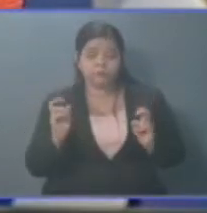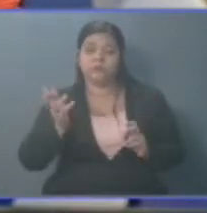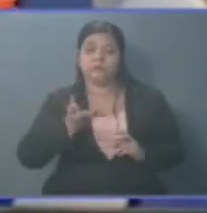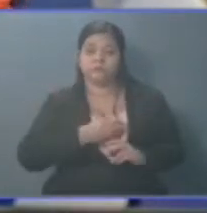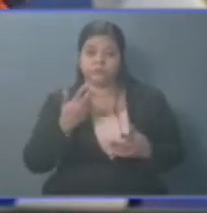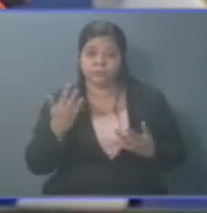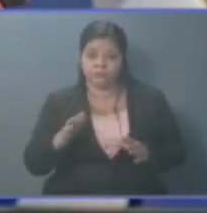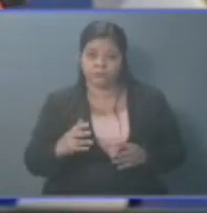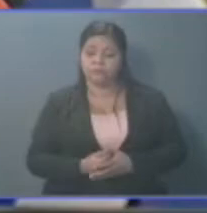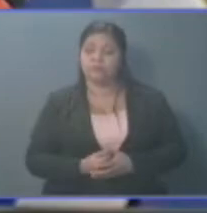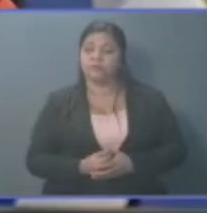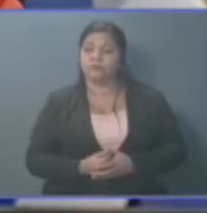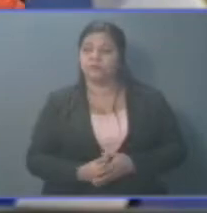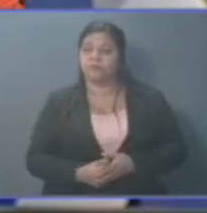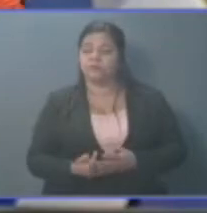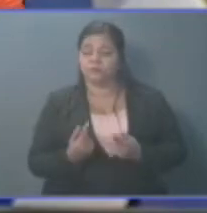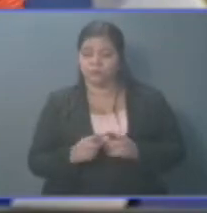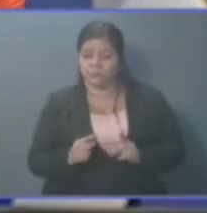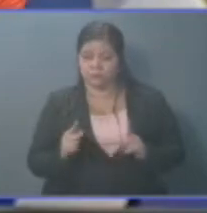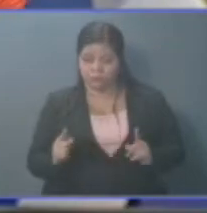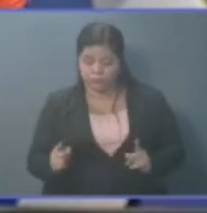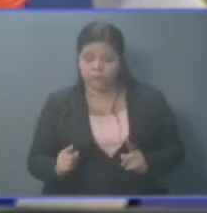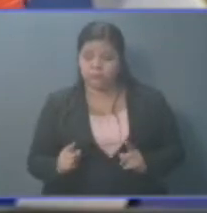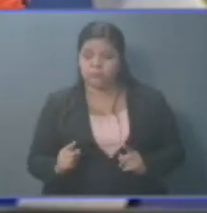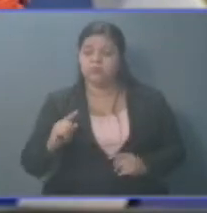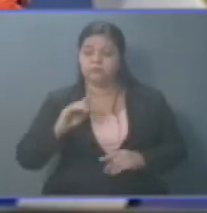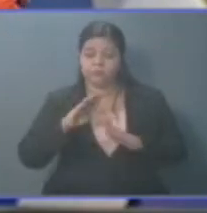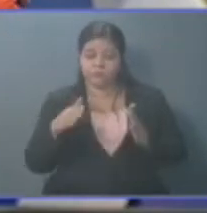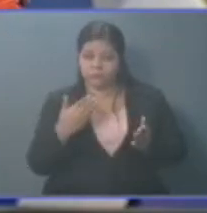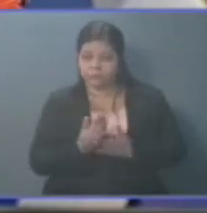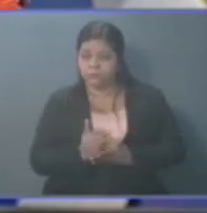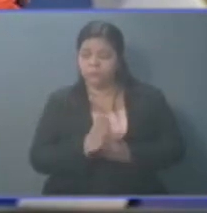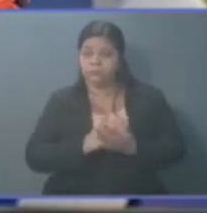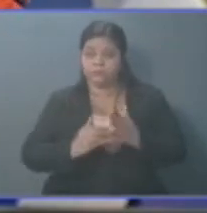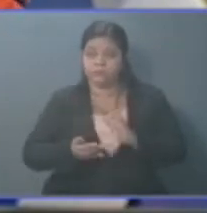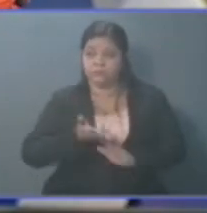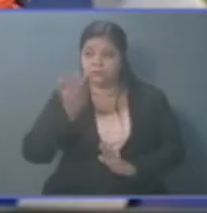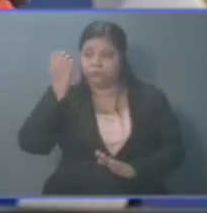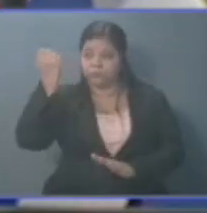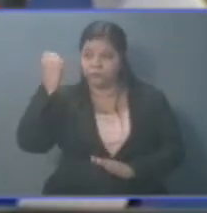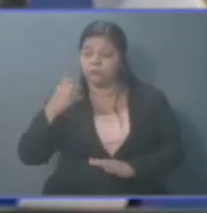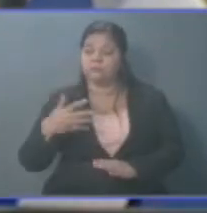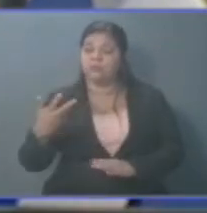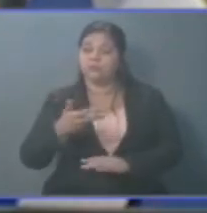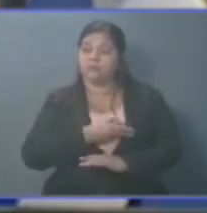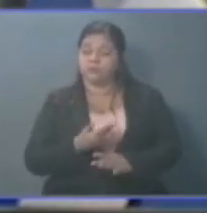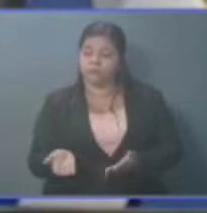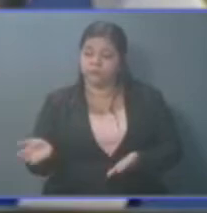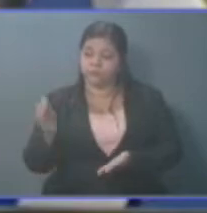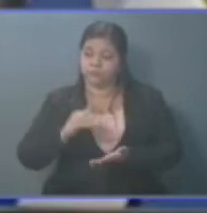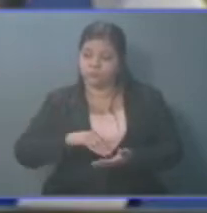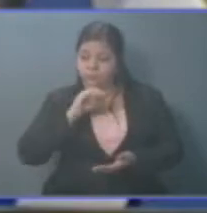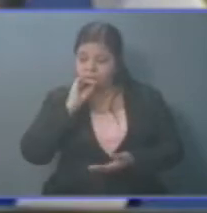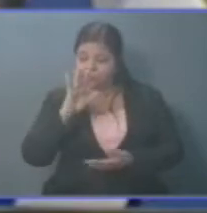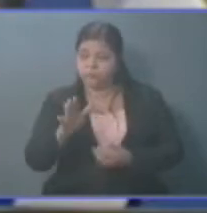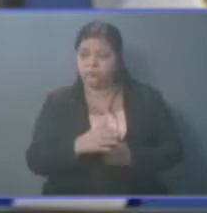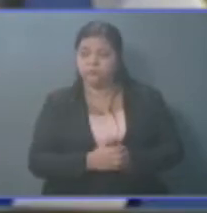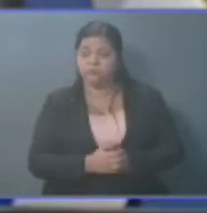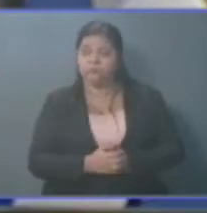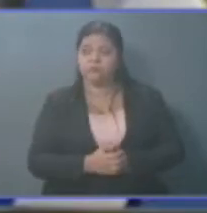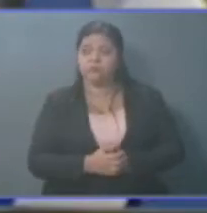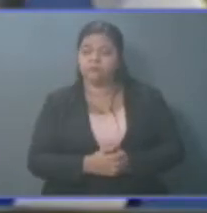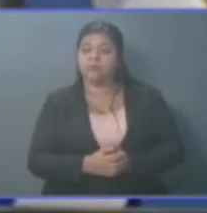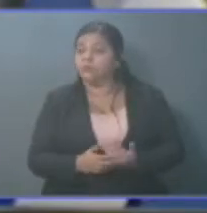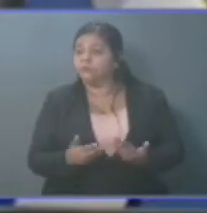muy en cuenta. Y una precisión muy importante. Hemos insistido